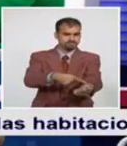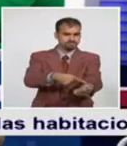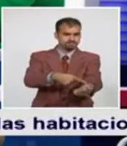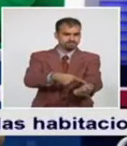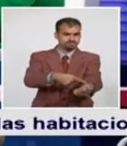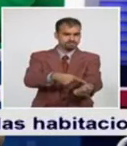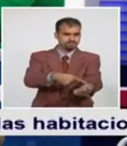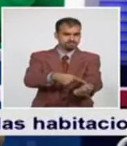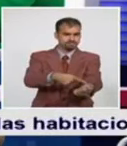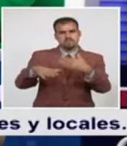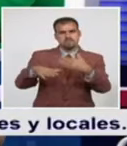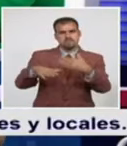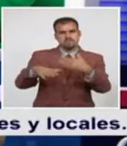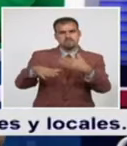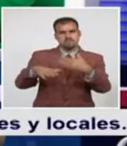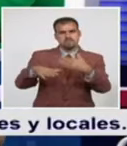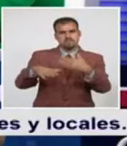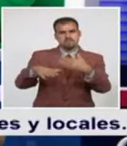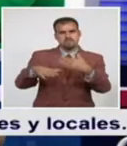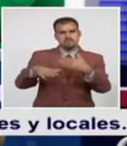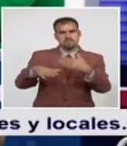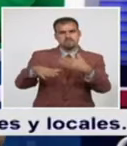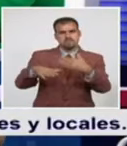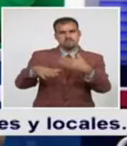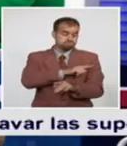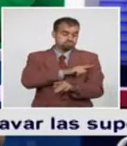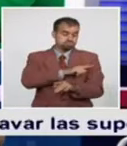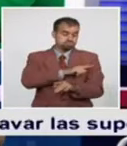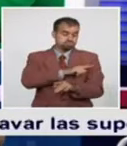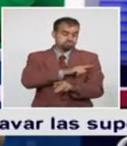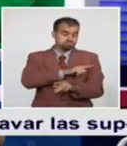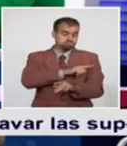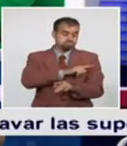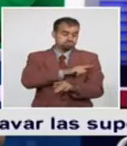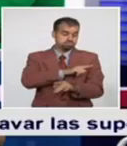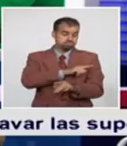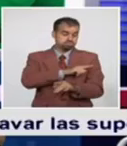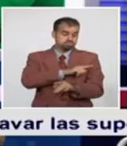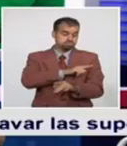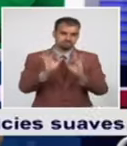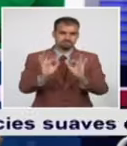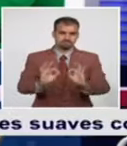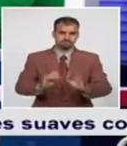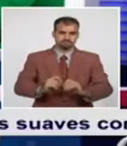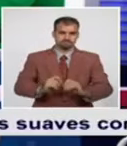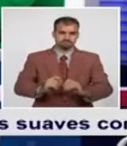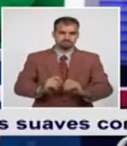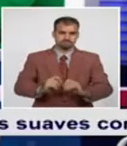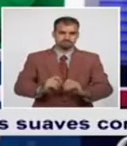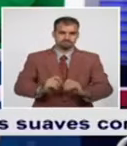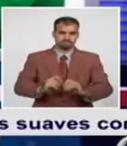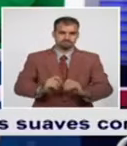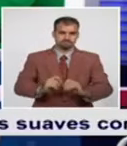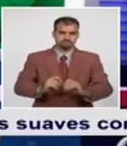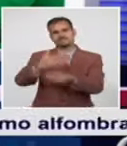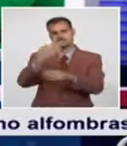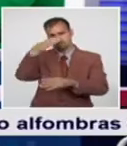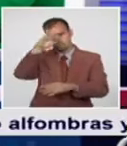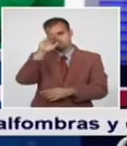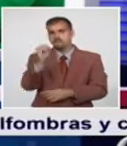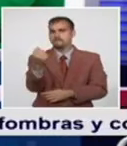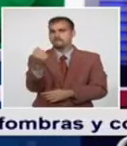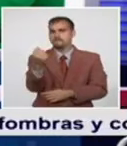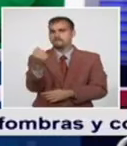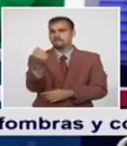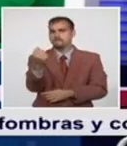sido operada recientemente. Fallece en Santiago de Cuba un paciente de 65 años